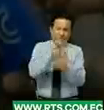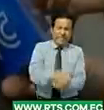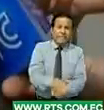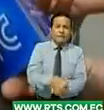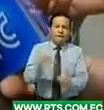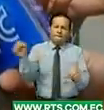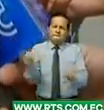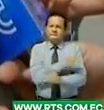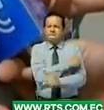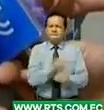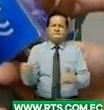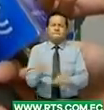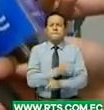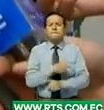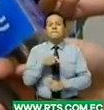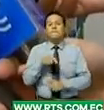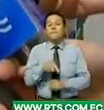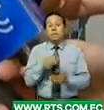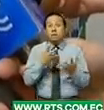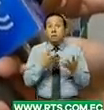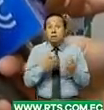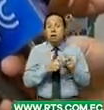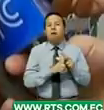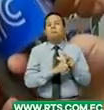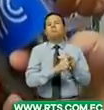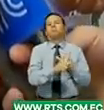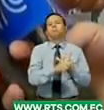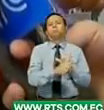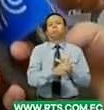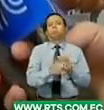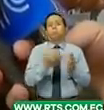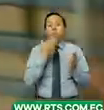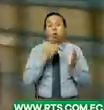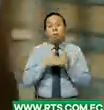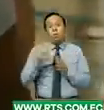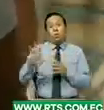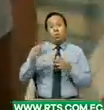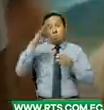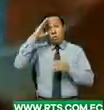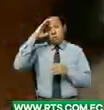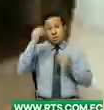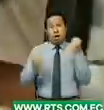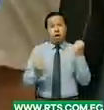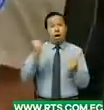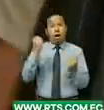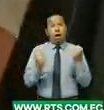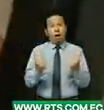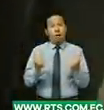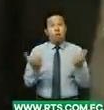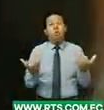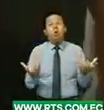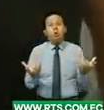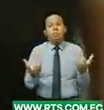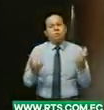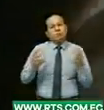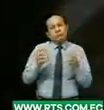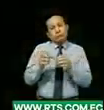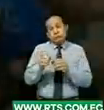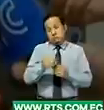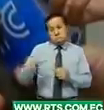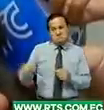golpeado. Intentó escaparse, abrió la puerta del patrullero, intentó escaparse, por eso es que está con la camiseta toda arrancada,